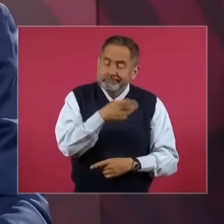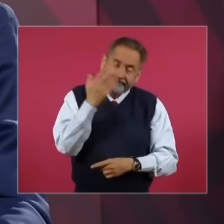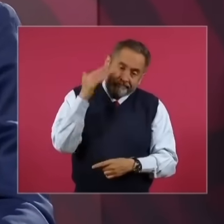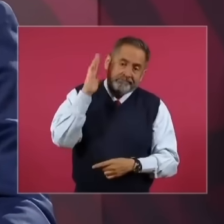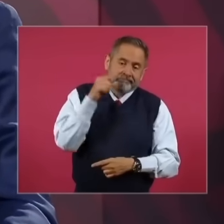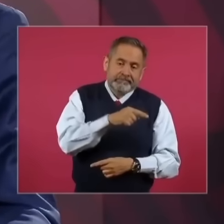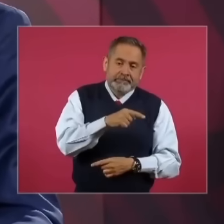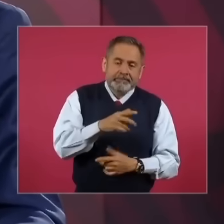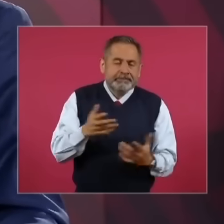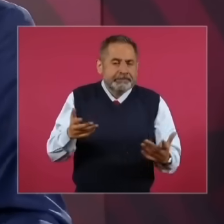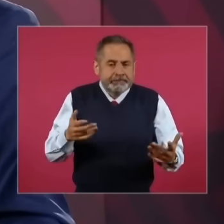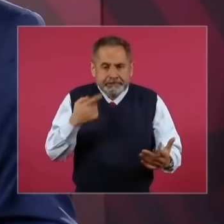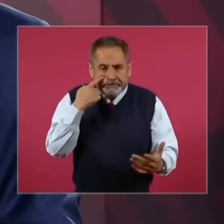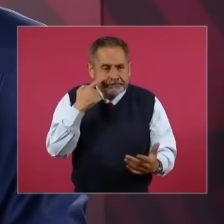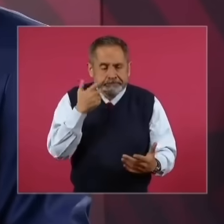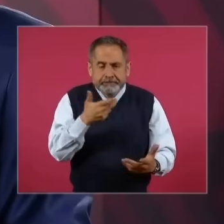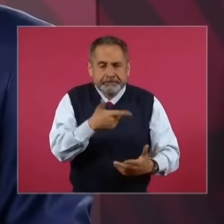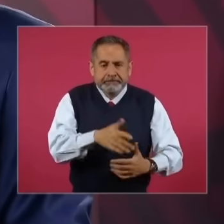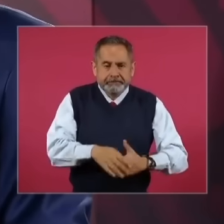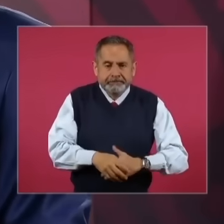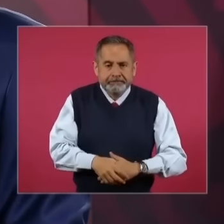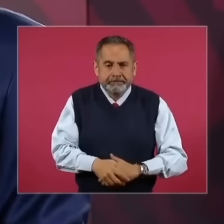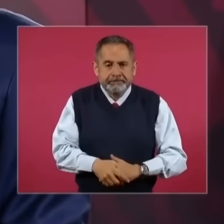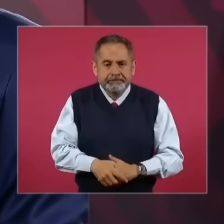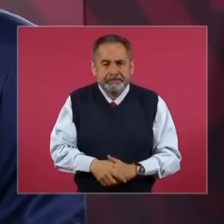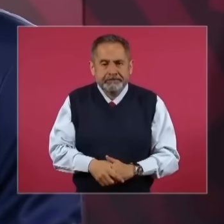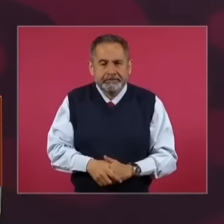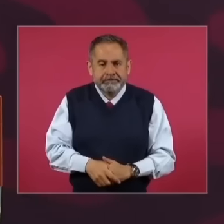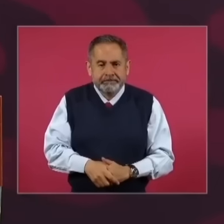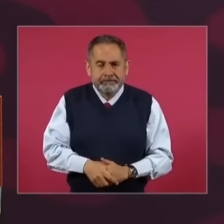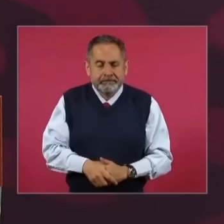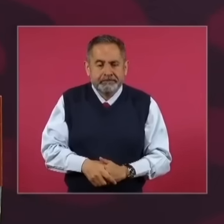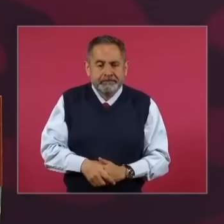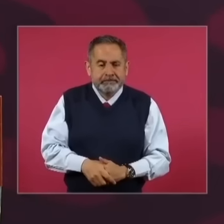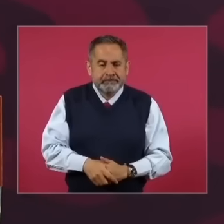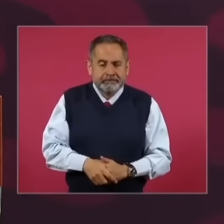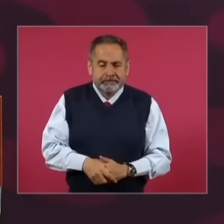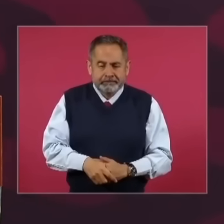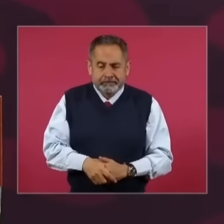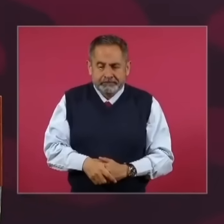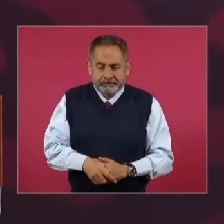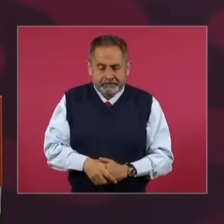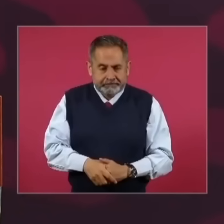Este país, cuando te lo comparas con el 2019, con el 2018, no está